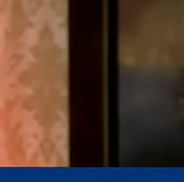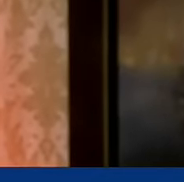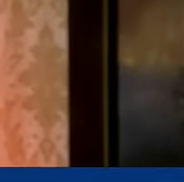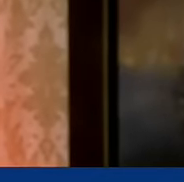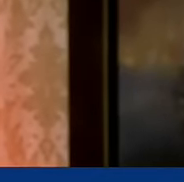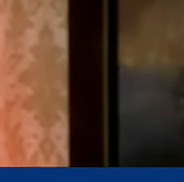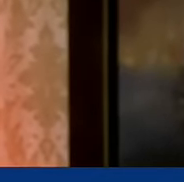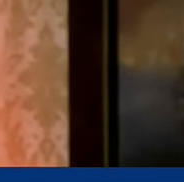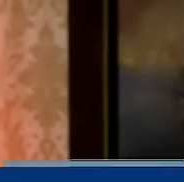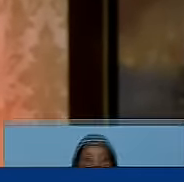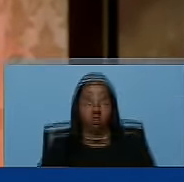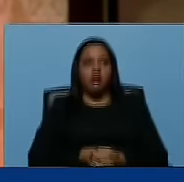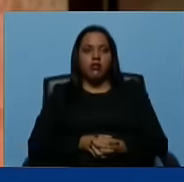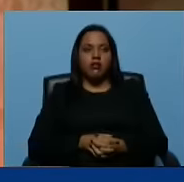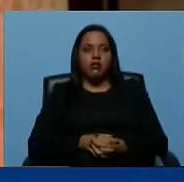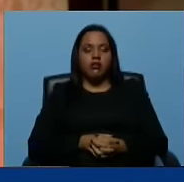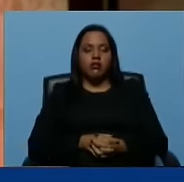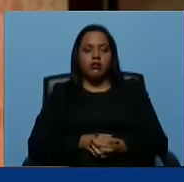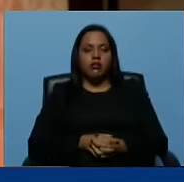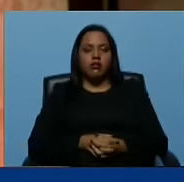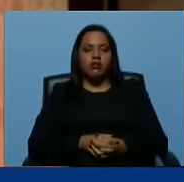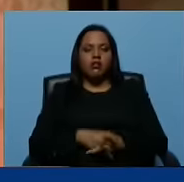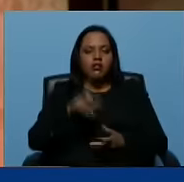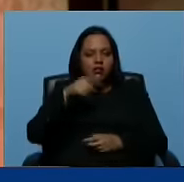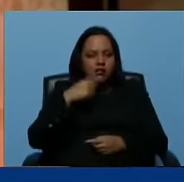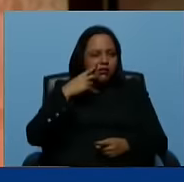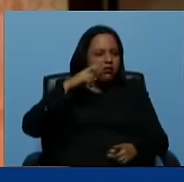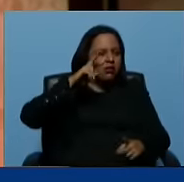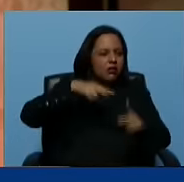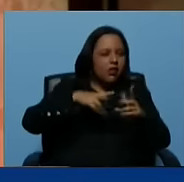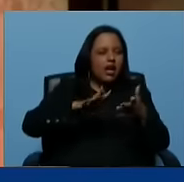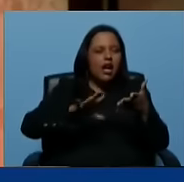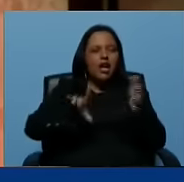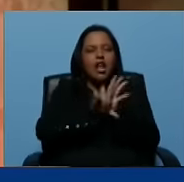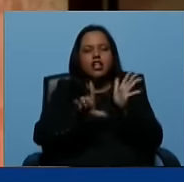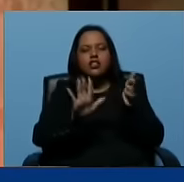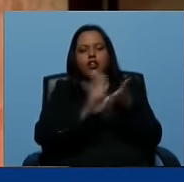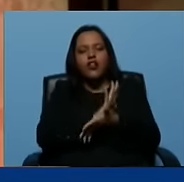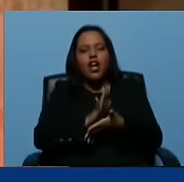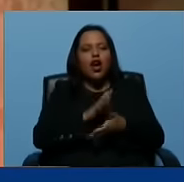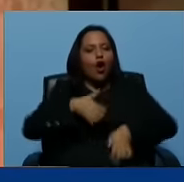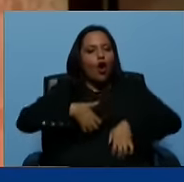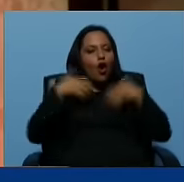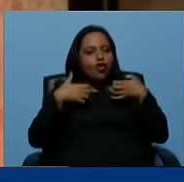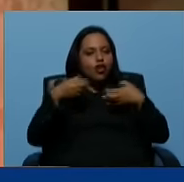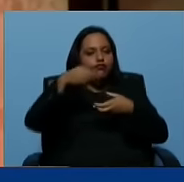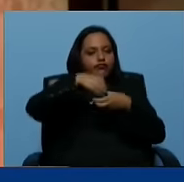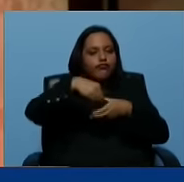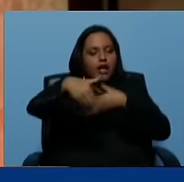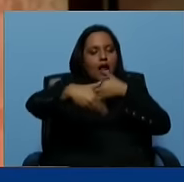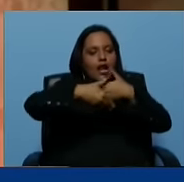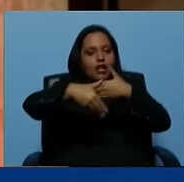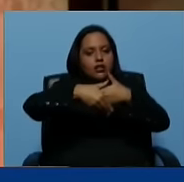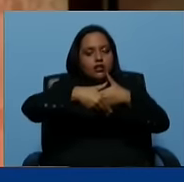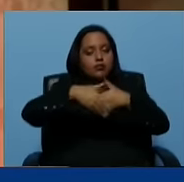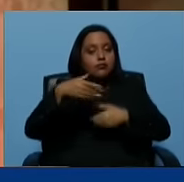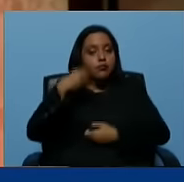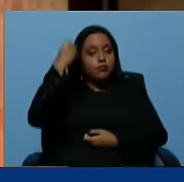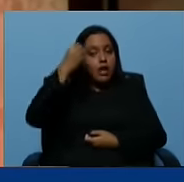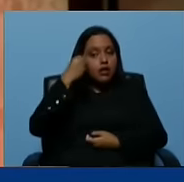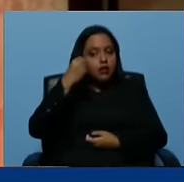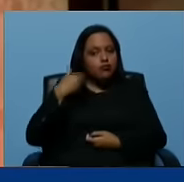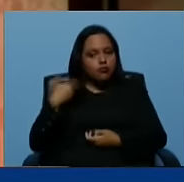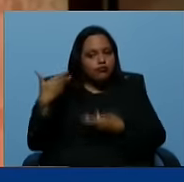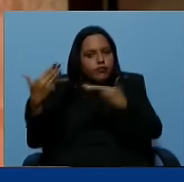para incorporar los elementos relacionados con siembra de odio en las redes sociales. Y creo, presidente, y lo dejo para la